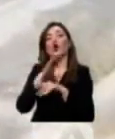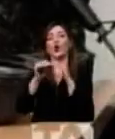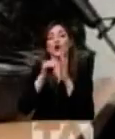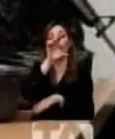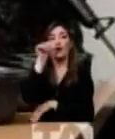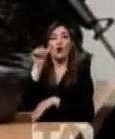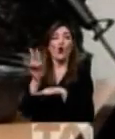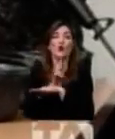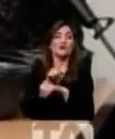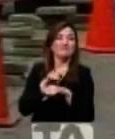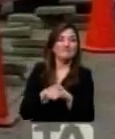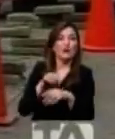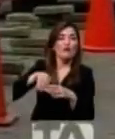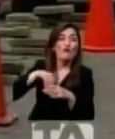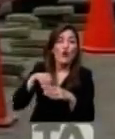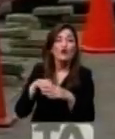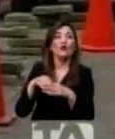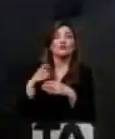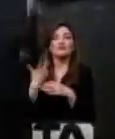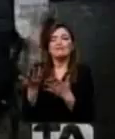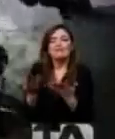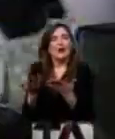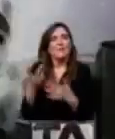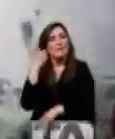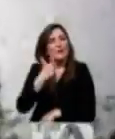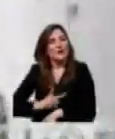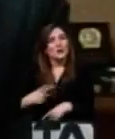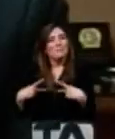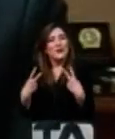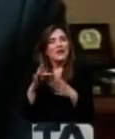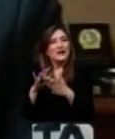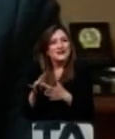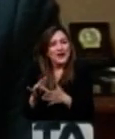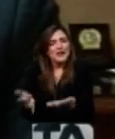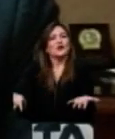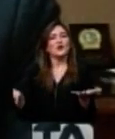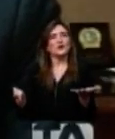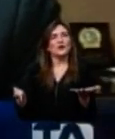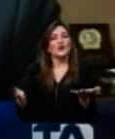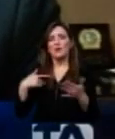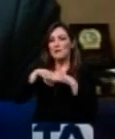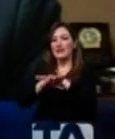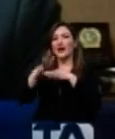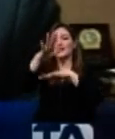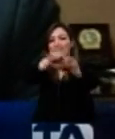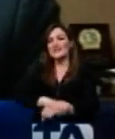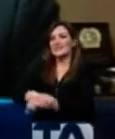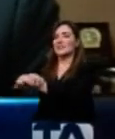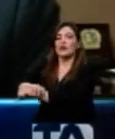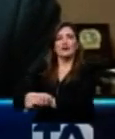únicamente se utiliza a tiempo y recurso estamos hablando de la exposición de sus agentes aparecer